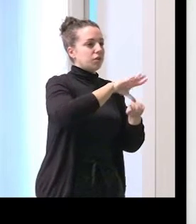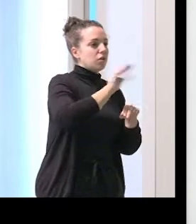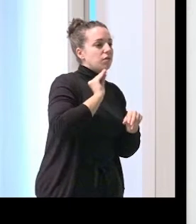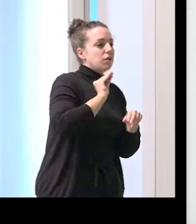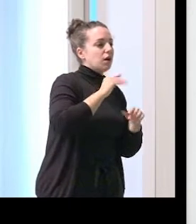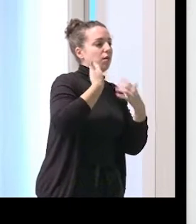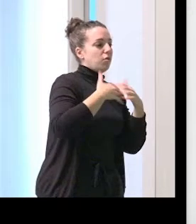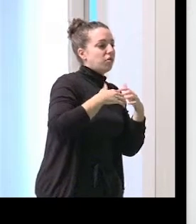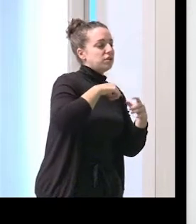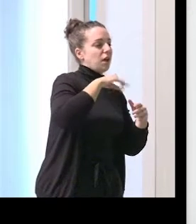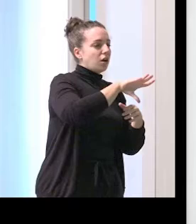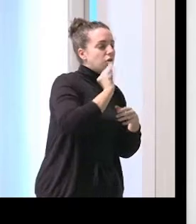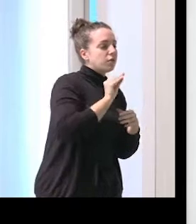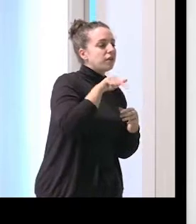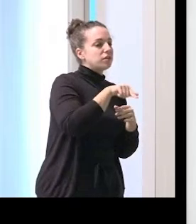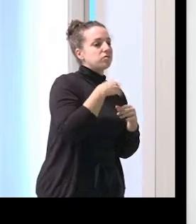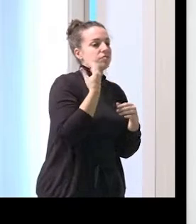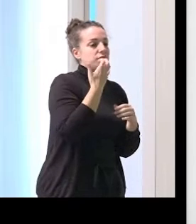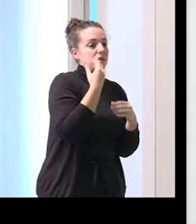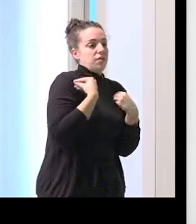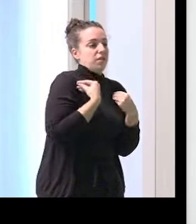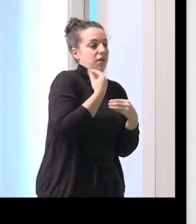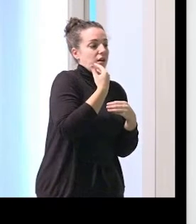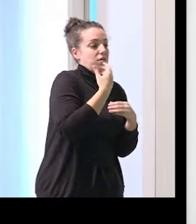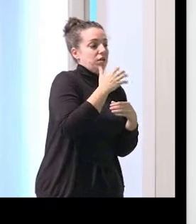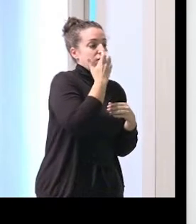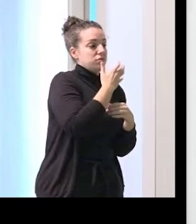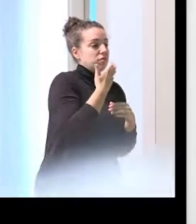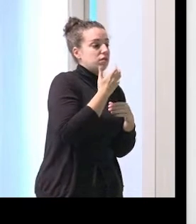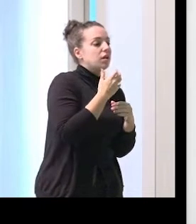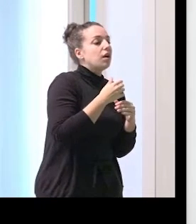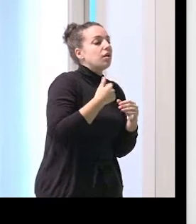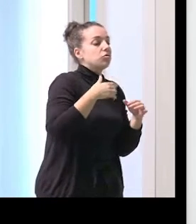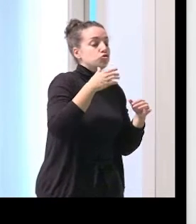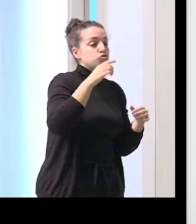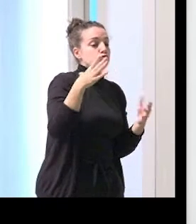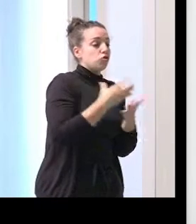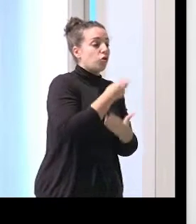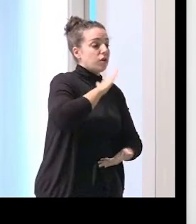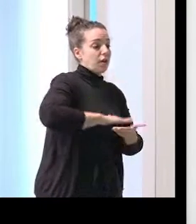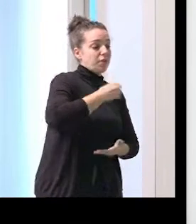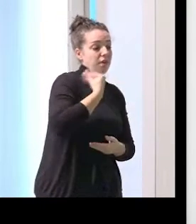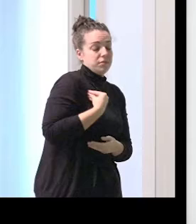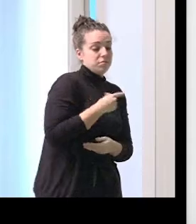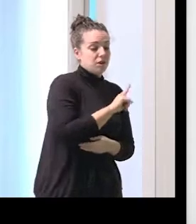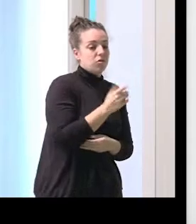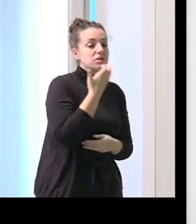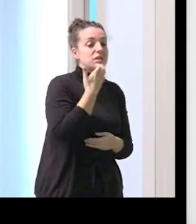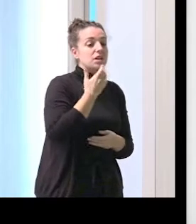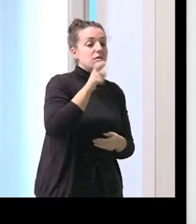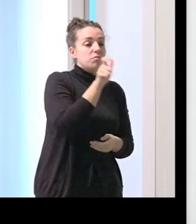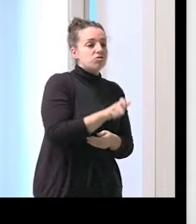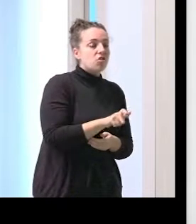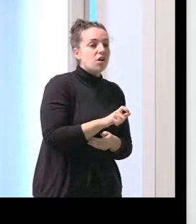lo cual en una vida escolar todos nos somos parecidos pero no iguales, no todos tenemos las mismas capacidades, y si no eres una persona muy brillante,